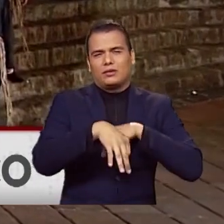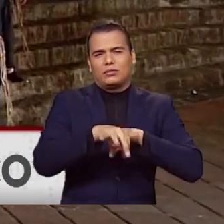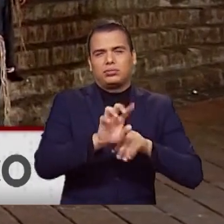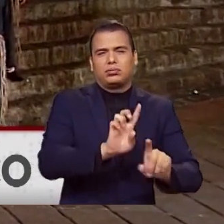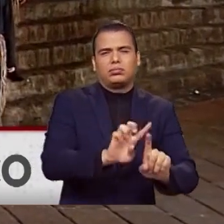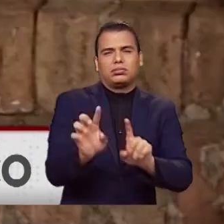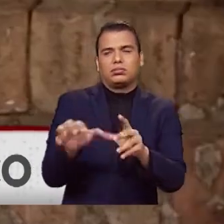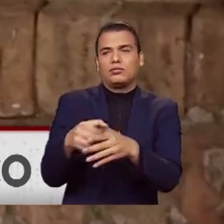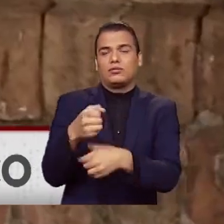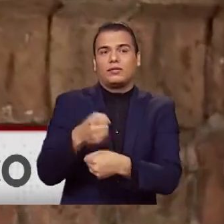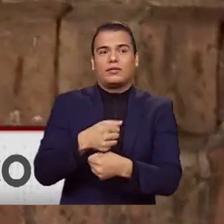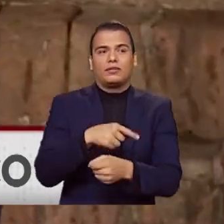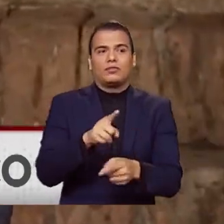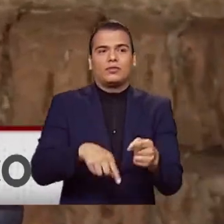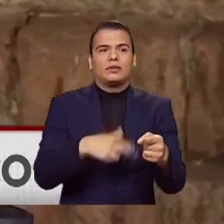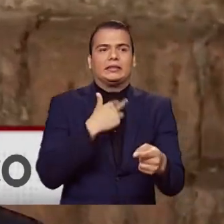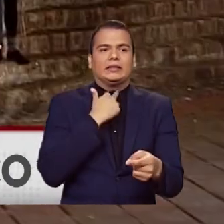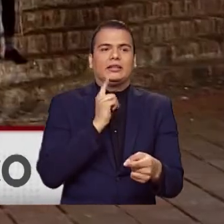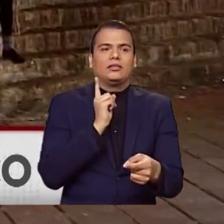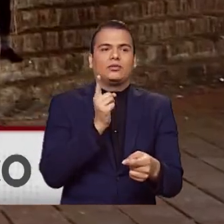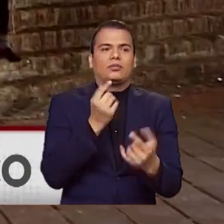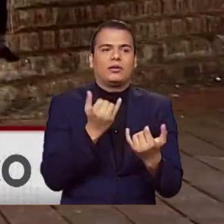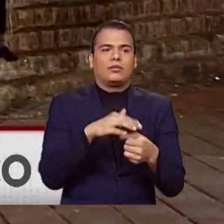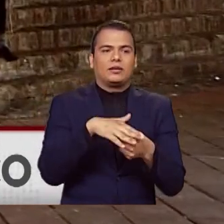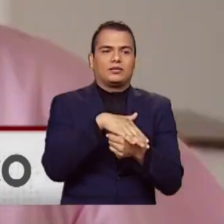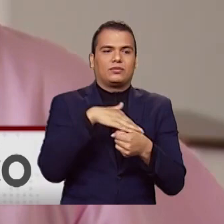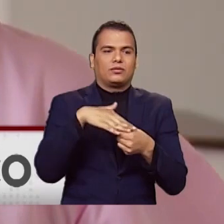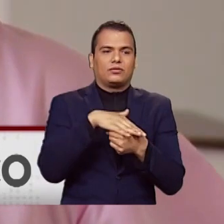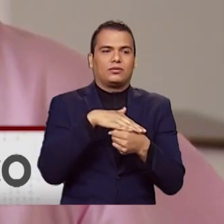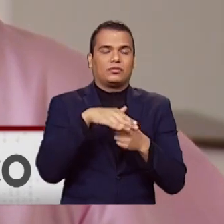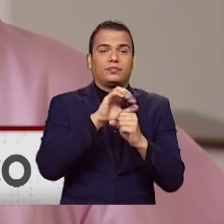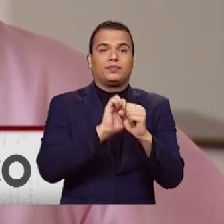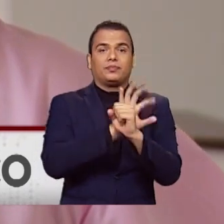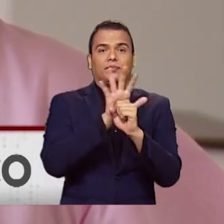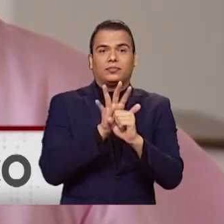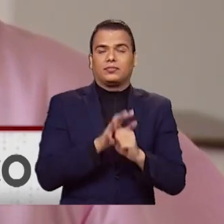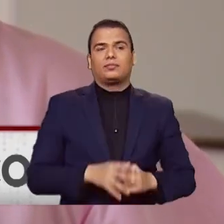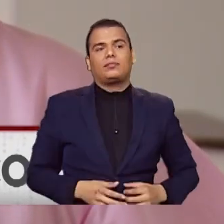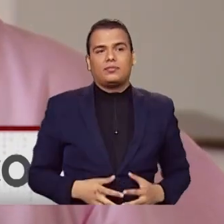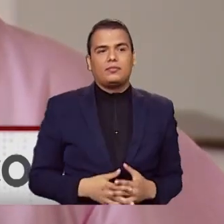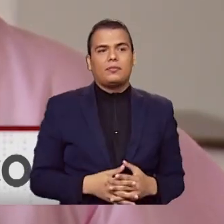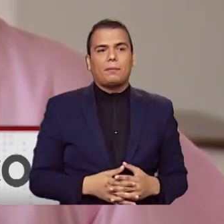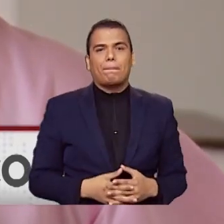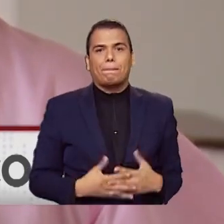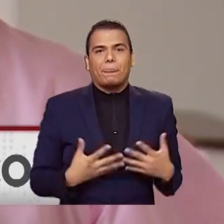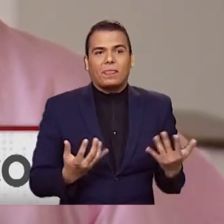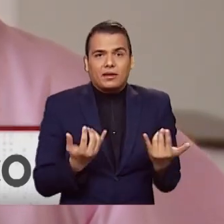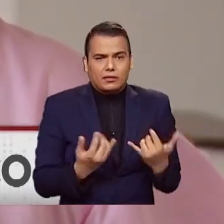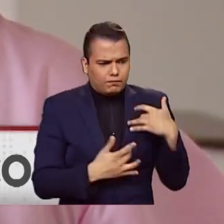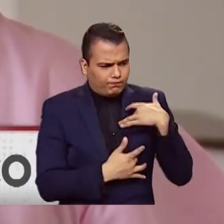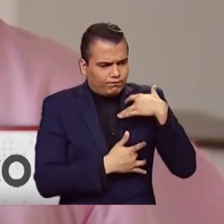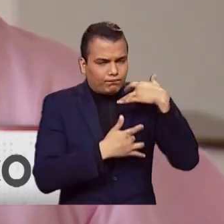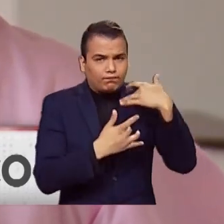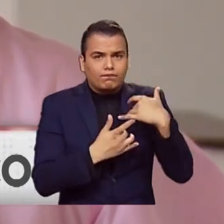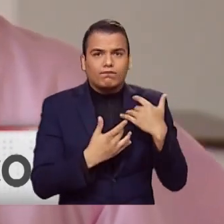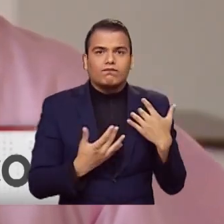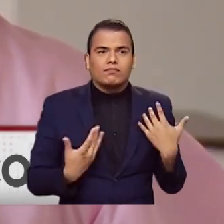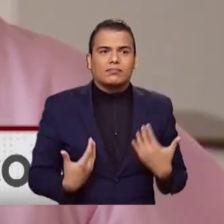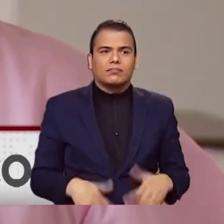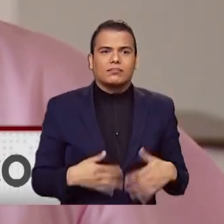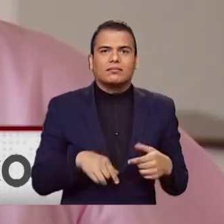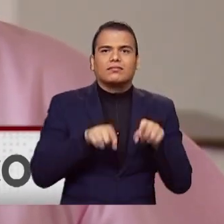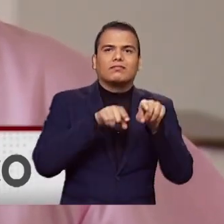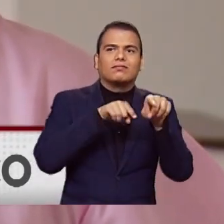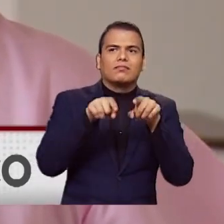quienes no han podido salir a trabajar por la situación actual del país. Quisimos también hacerla solidaria en esta versión para